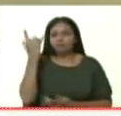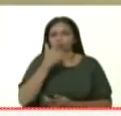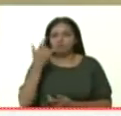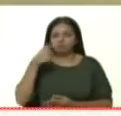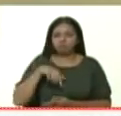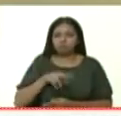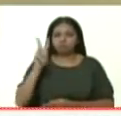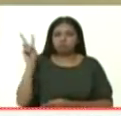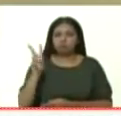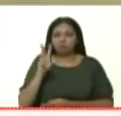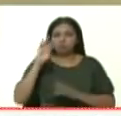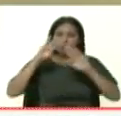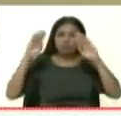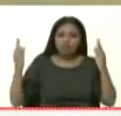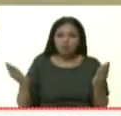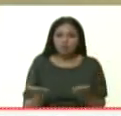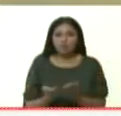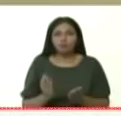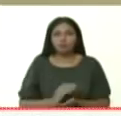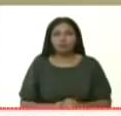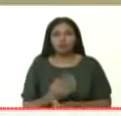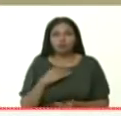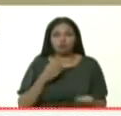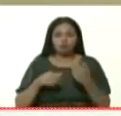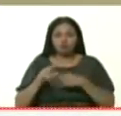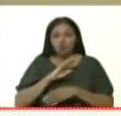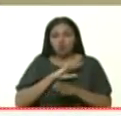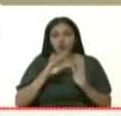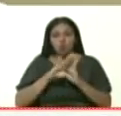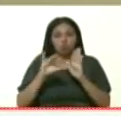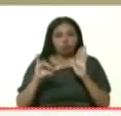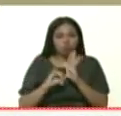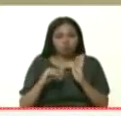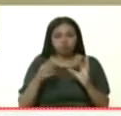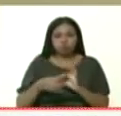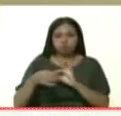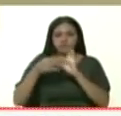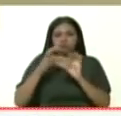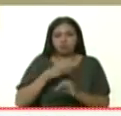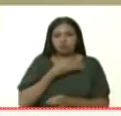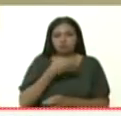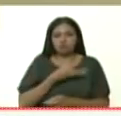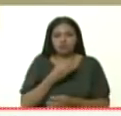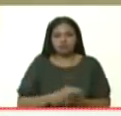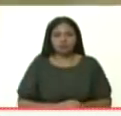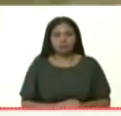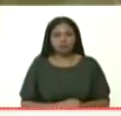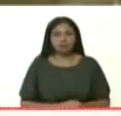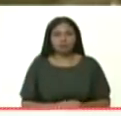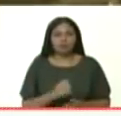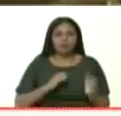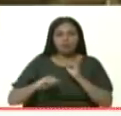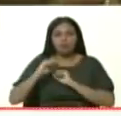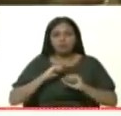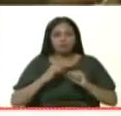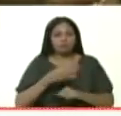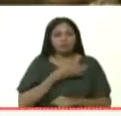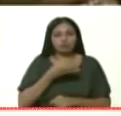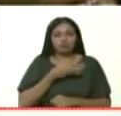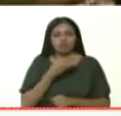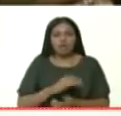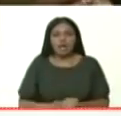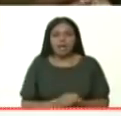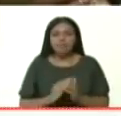mundo para ir constituyendo una poderosa alianza social de movimientos sociales,